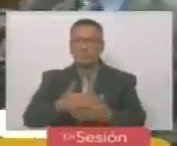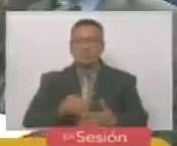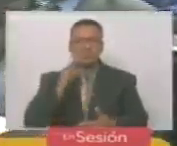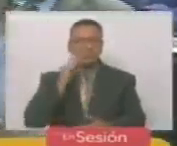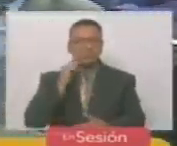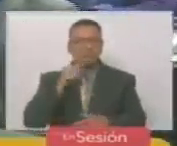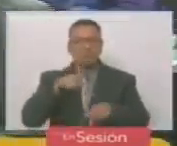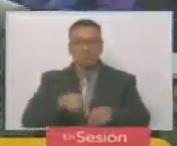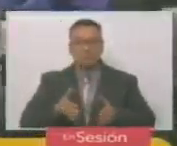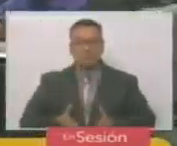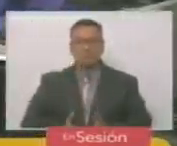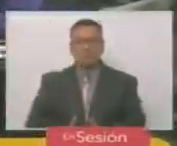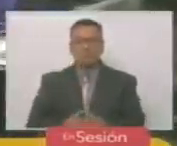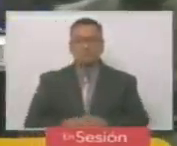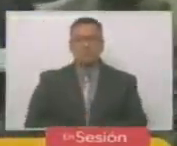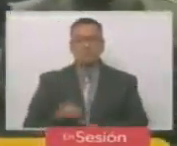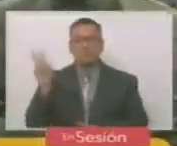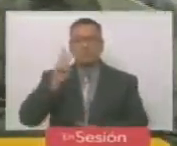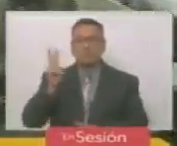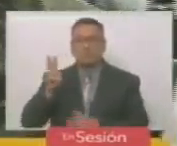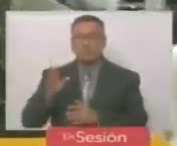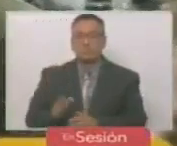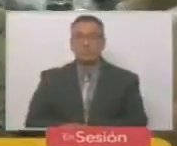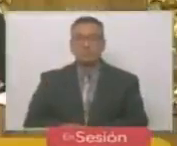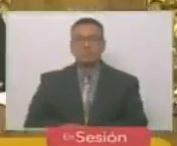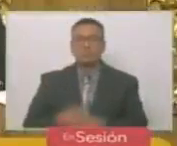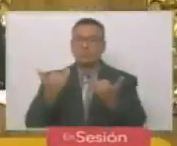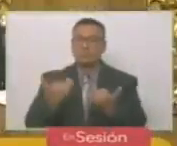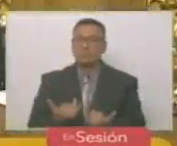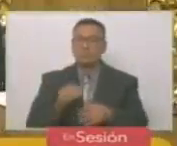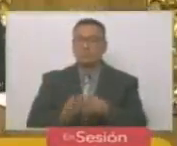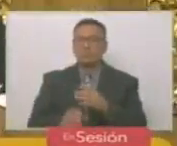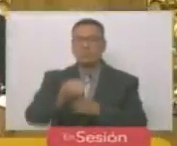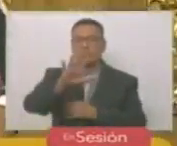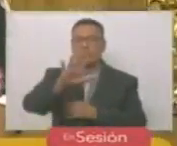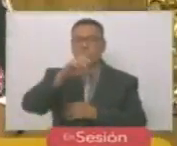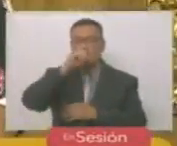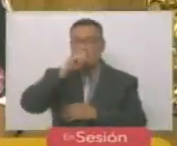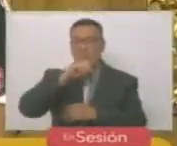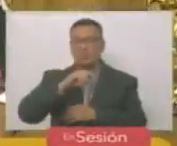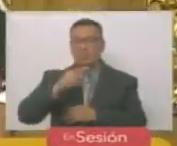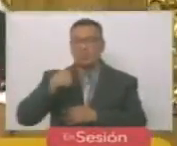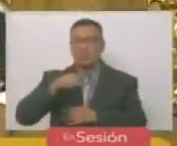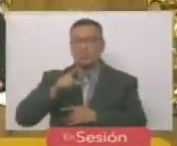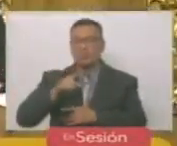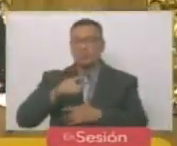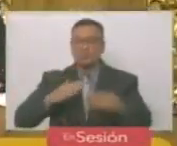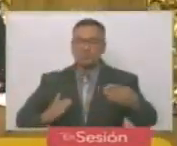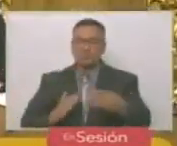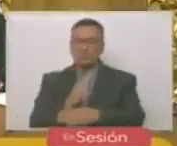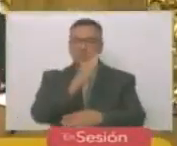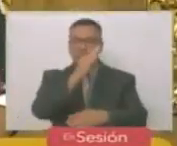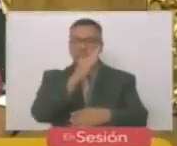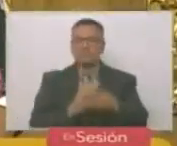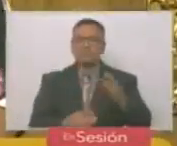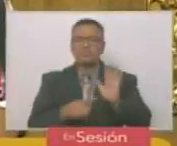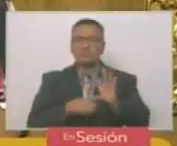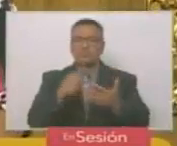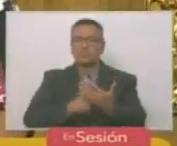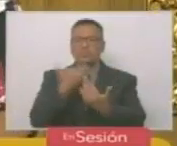el parto. Venezuela, ya hace 5 años que irrumpe con el espectro de un